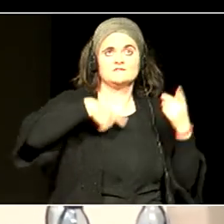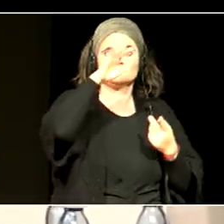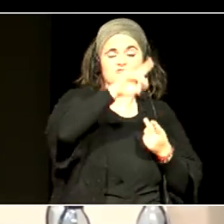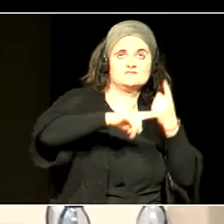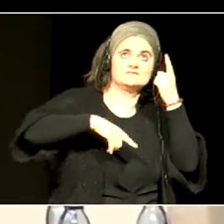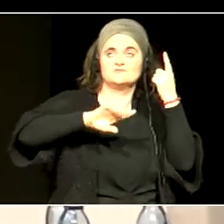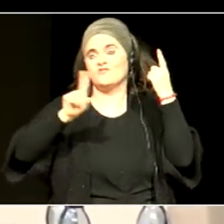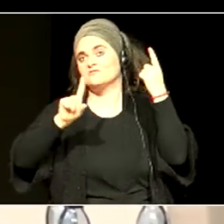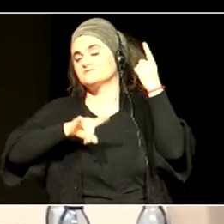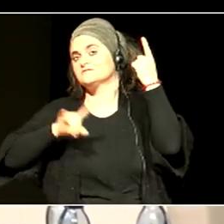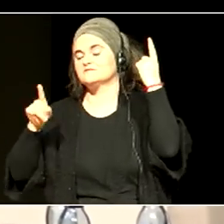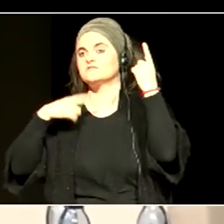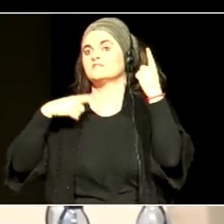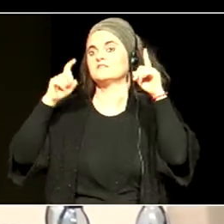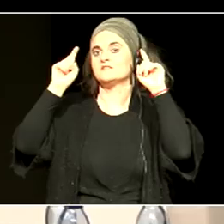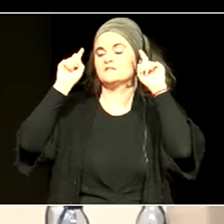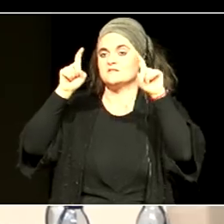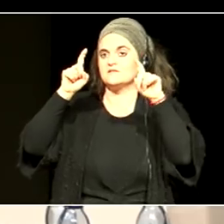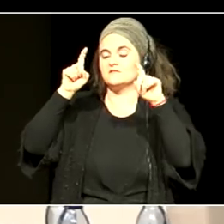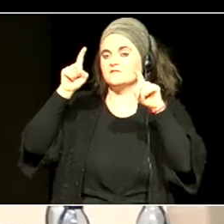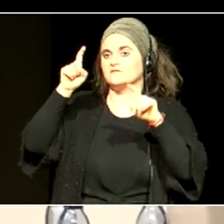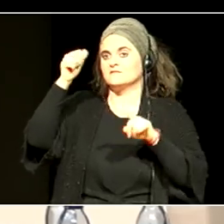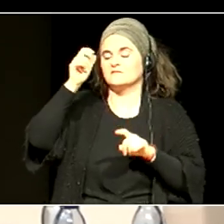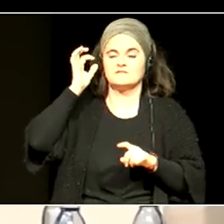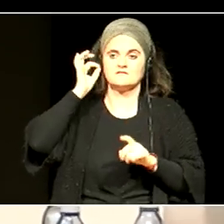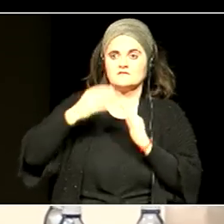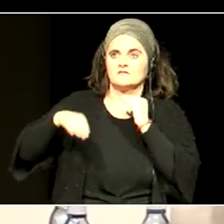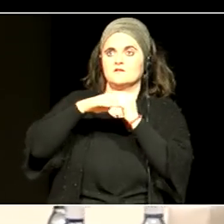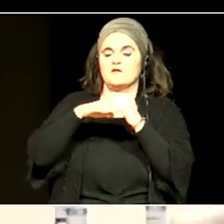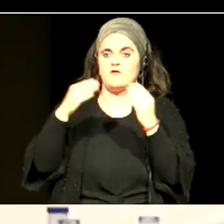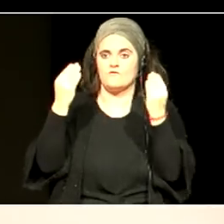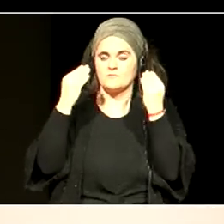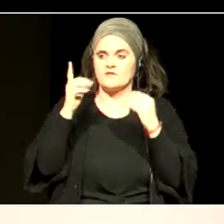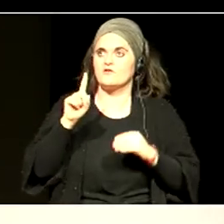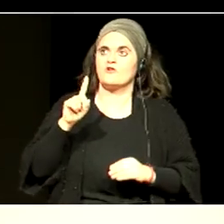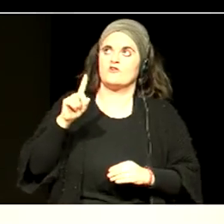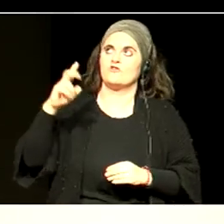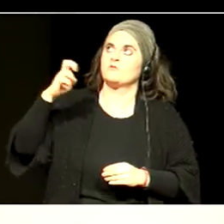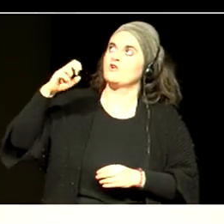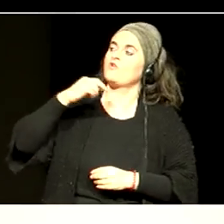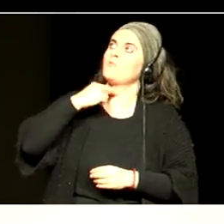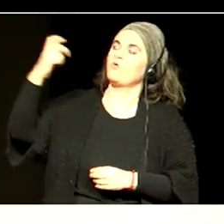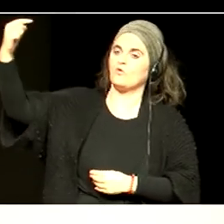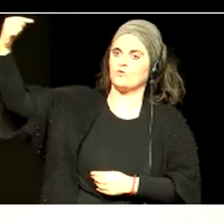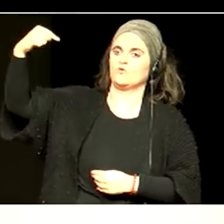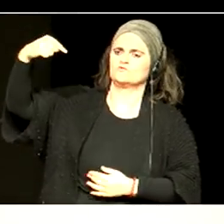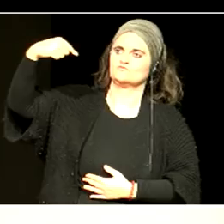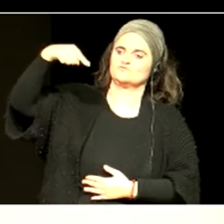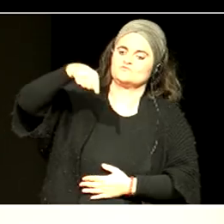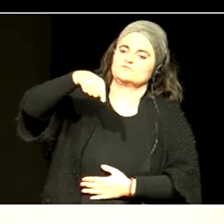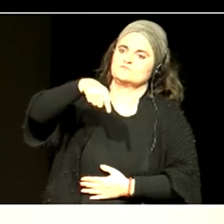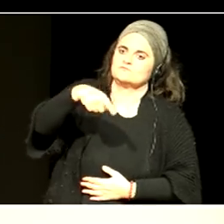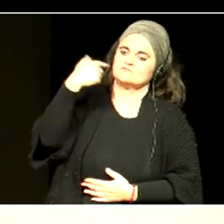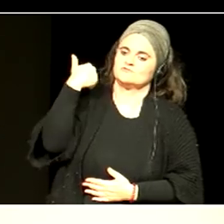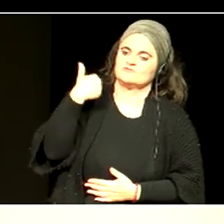es eta esquide formun Bear estor no viene con la voz esa de señor grave que te dice tú ya